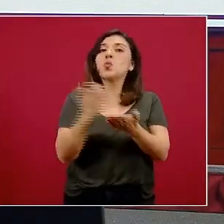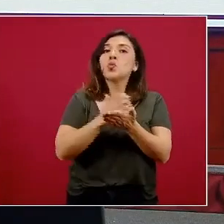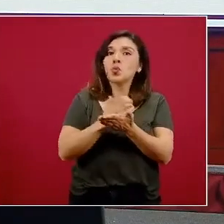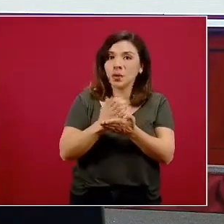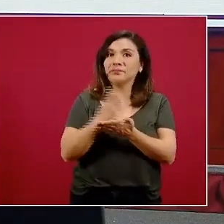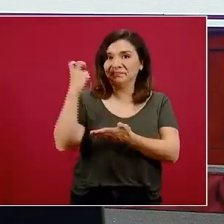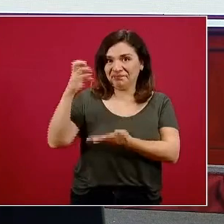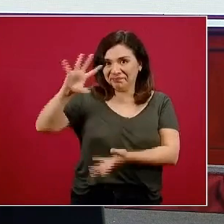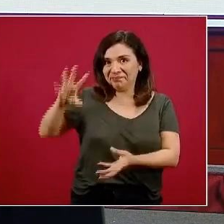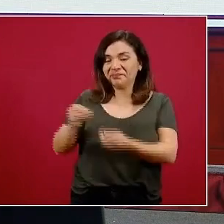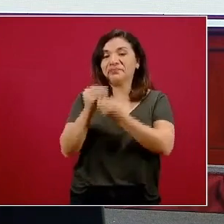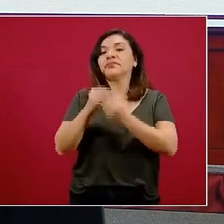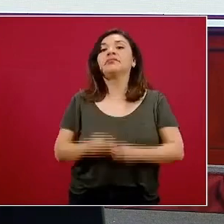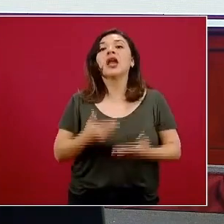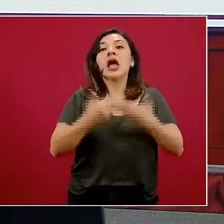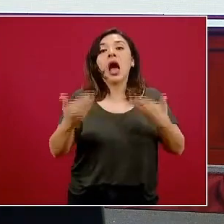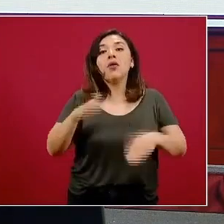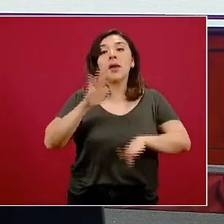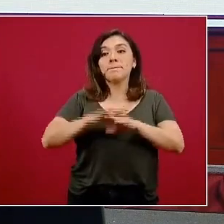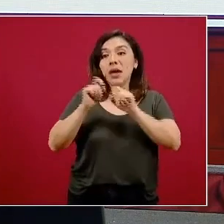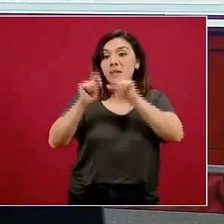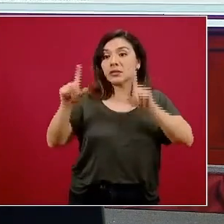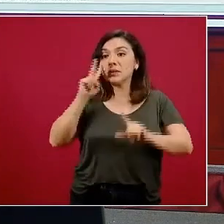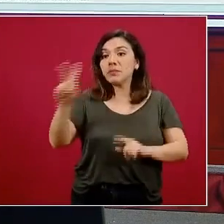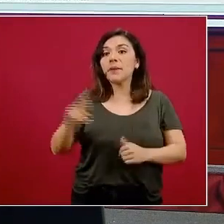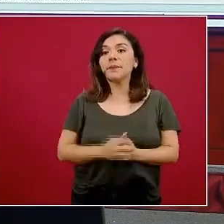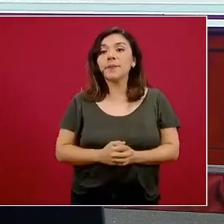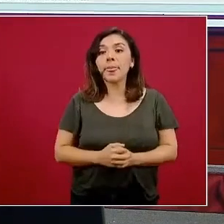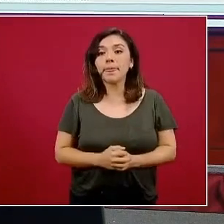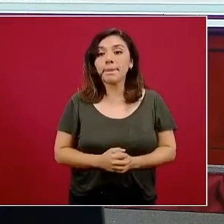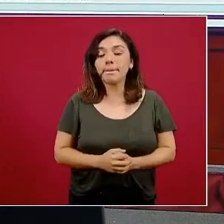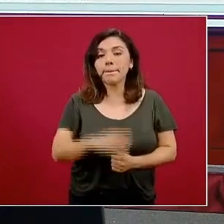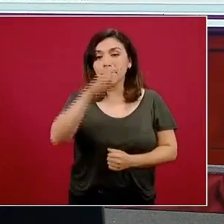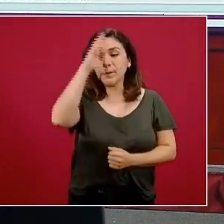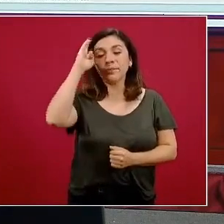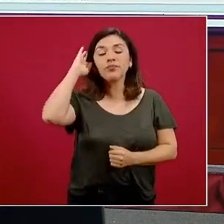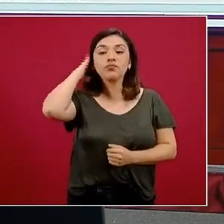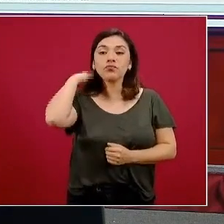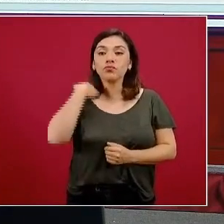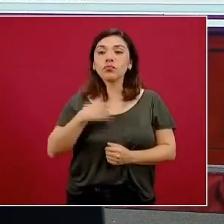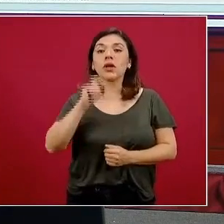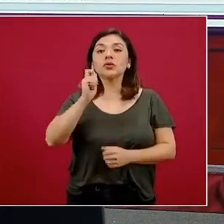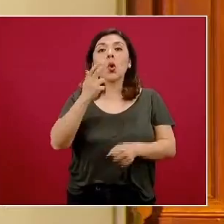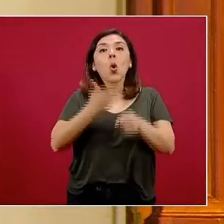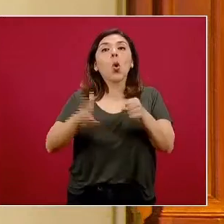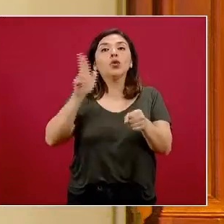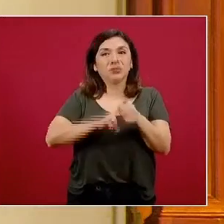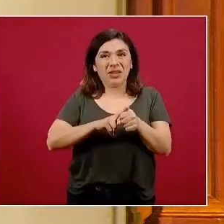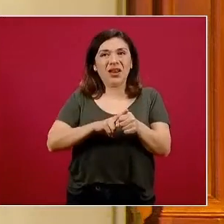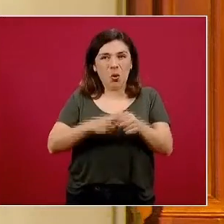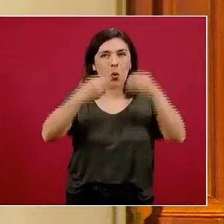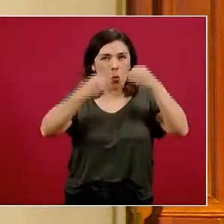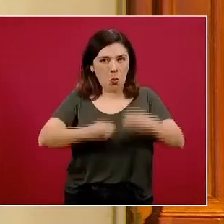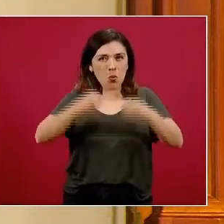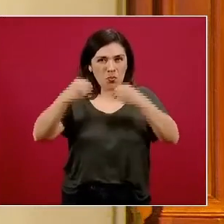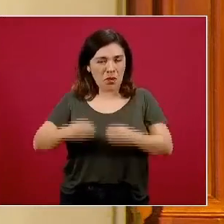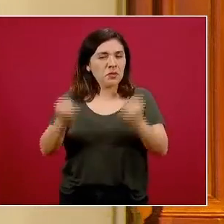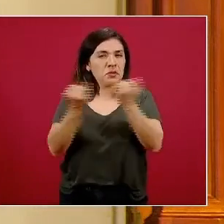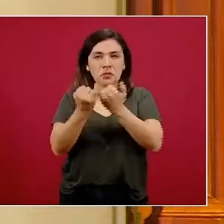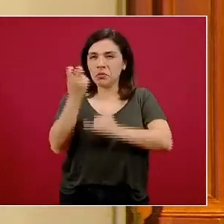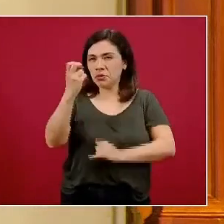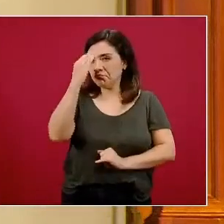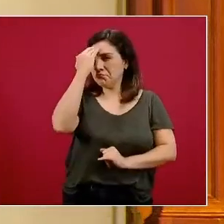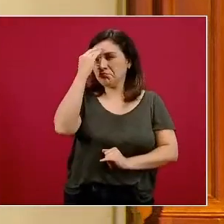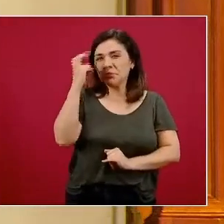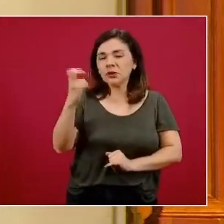COVID-19. Veamos en las siguientes diapositivas, actualizamos la ocupación hospitalaria. Este también es un indicador,